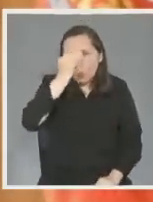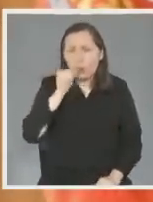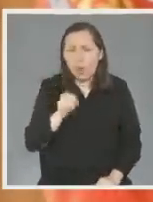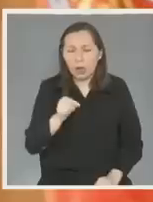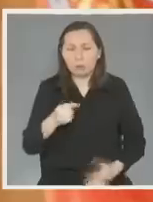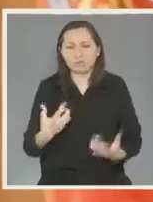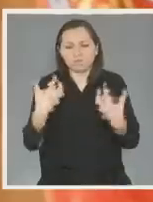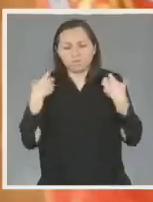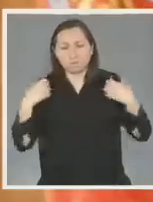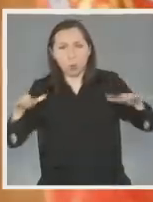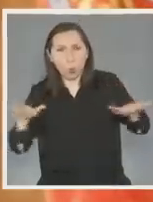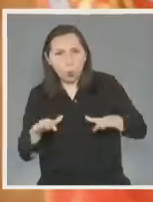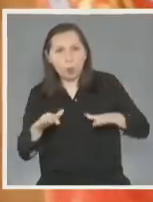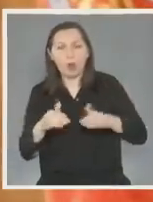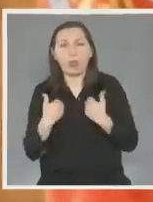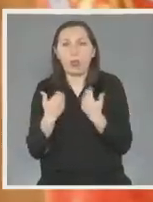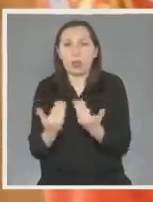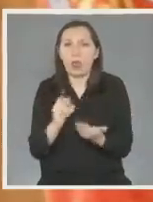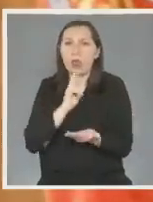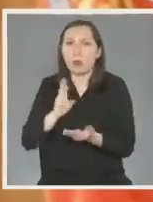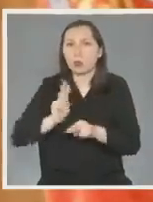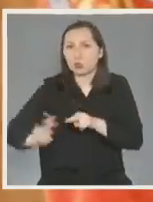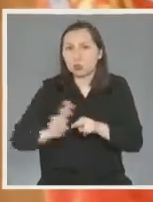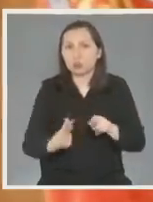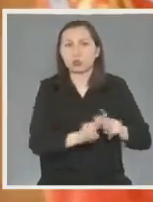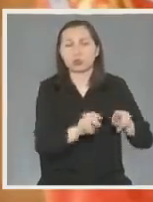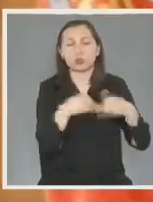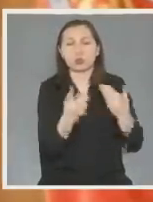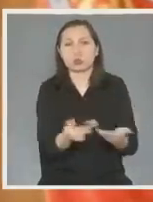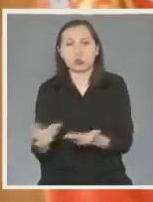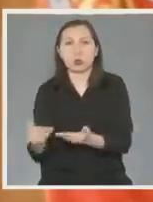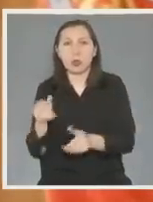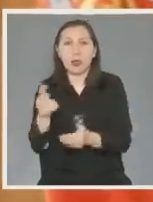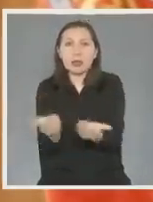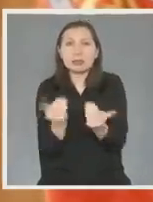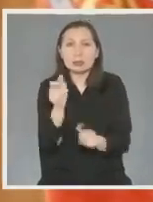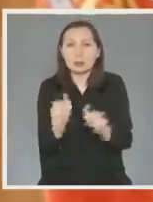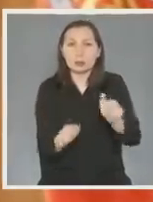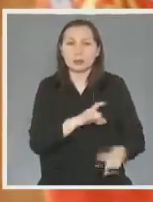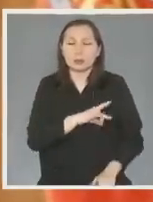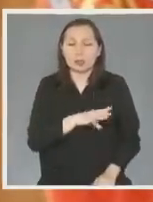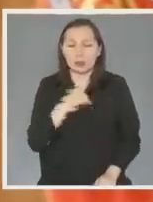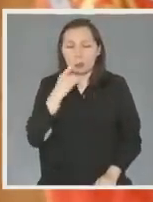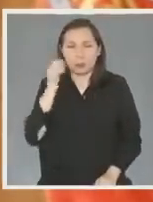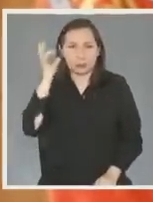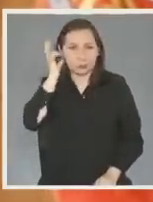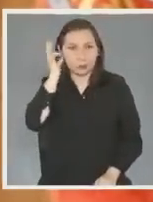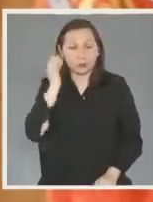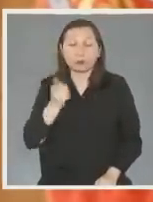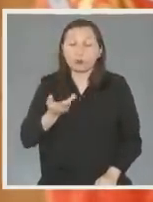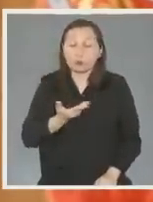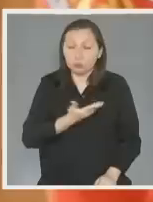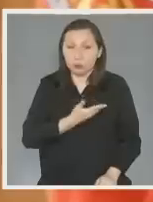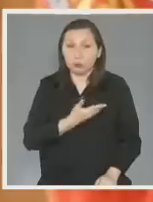y ocupados en dar soluciones a las necesidades de los chilenos y chilenas.